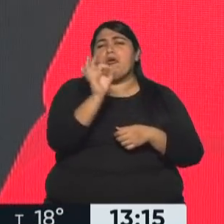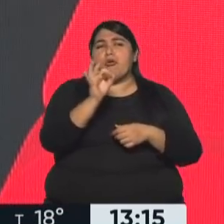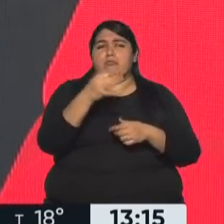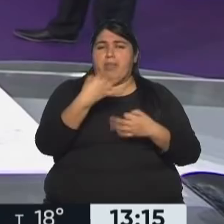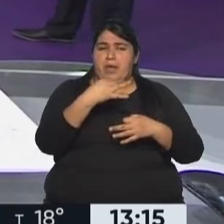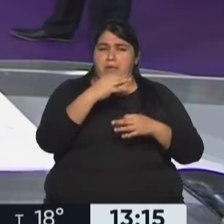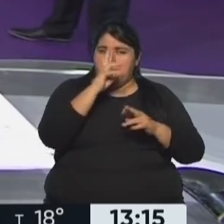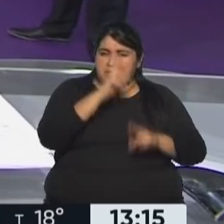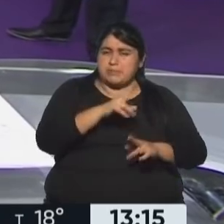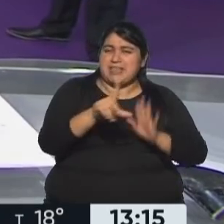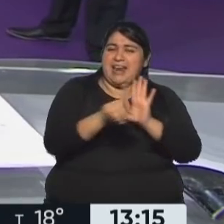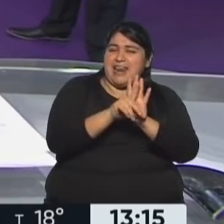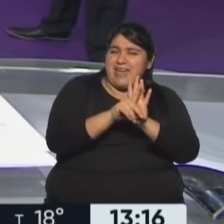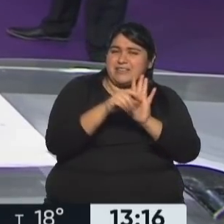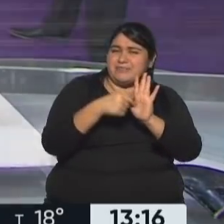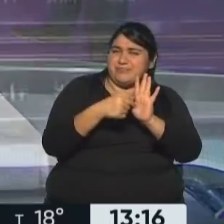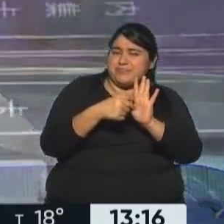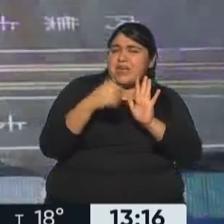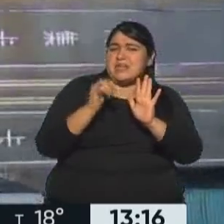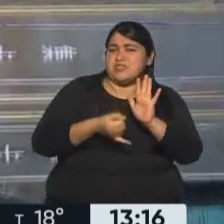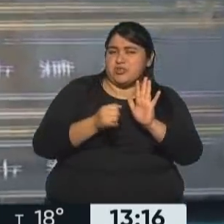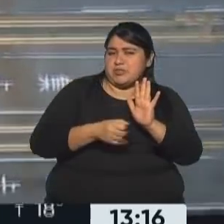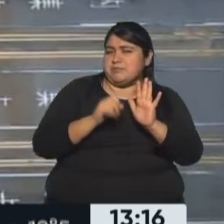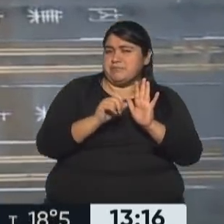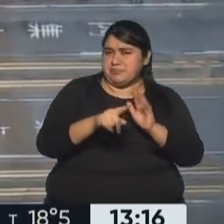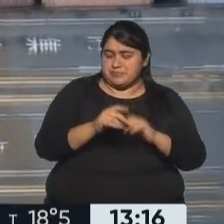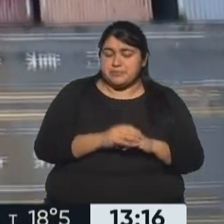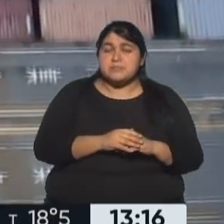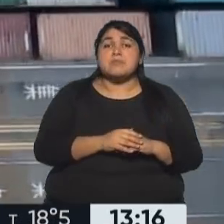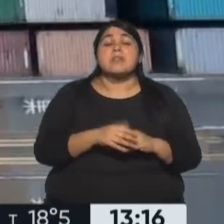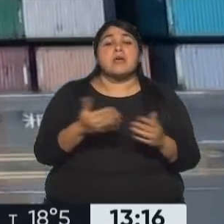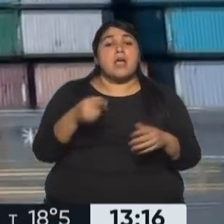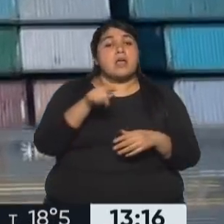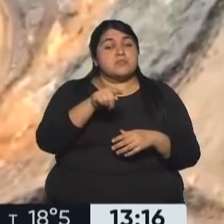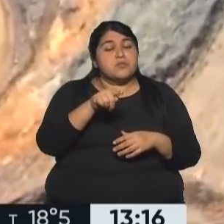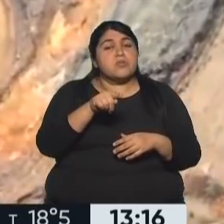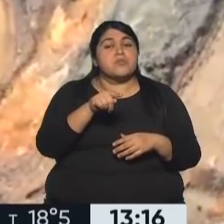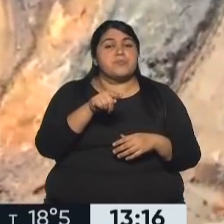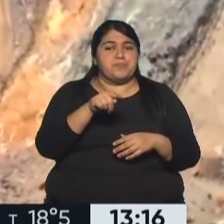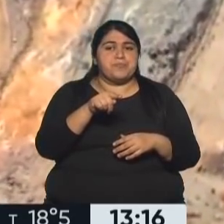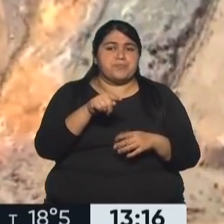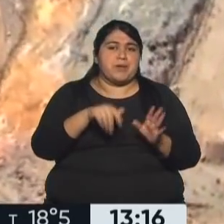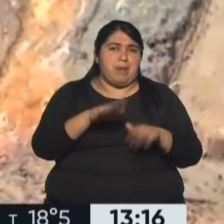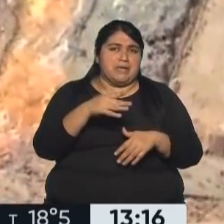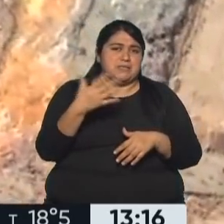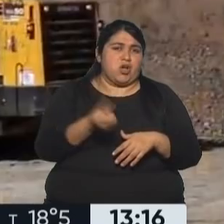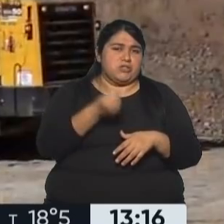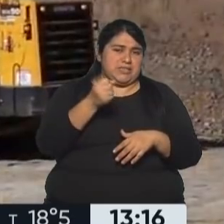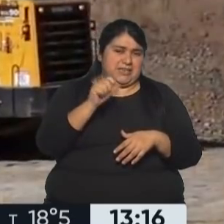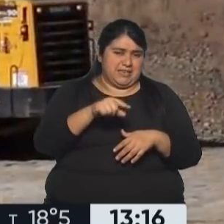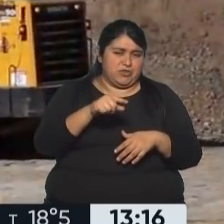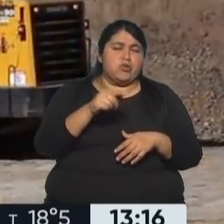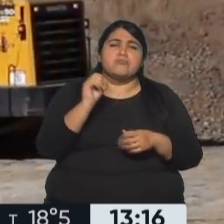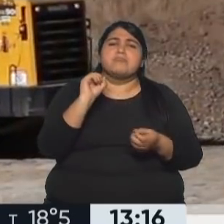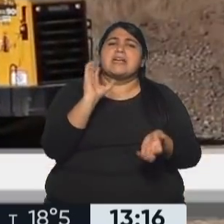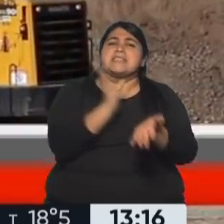ley en torno a los principios, por supuesto, del partido. Esto ha conseguido a través de este mecanismo